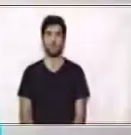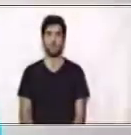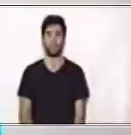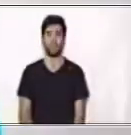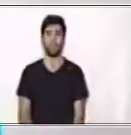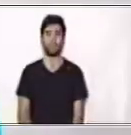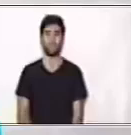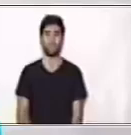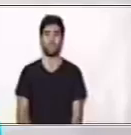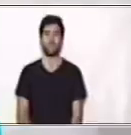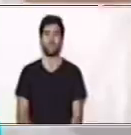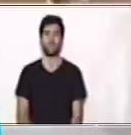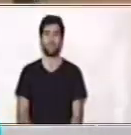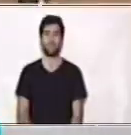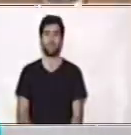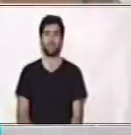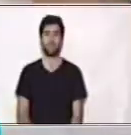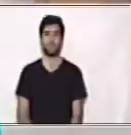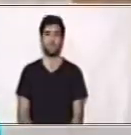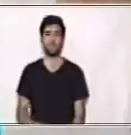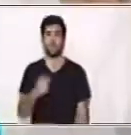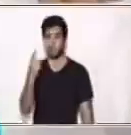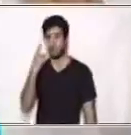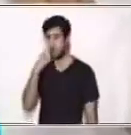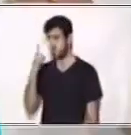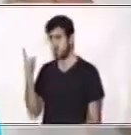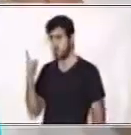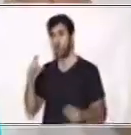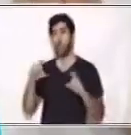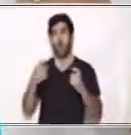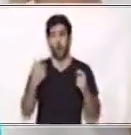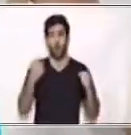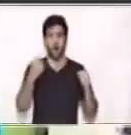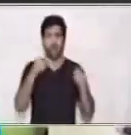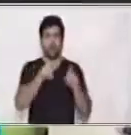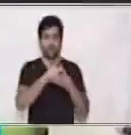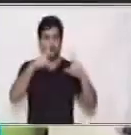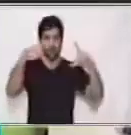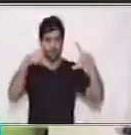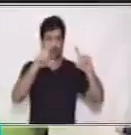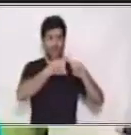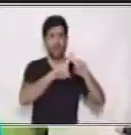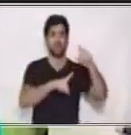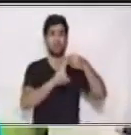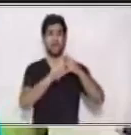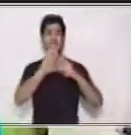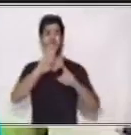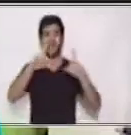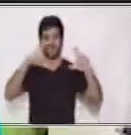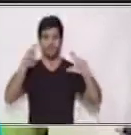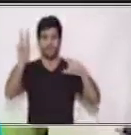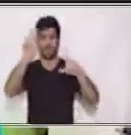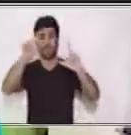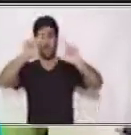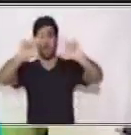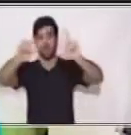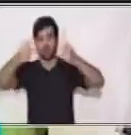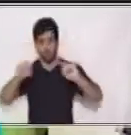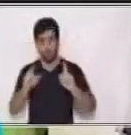más el segundo término al cuadrado, y colocamos el resto de la expresión. Menos 5x